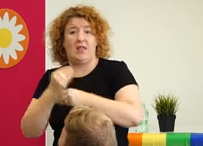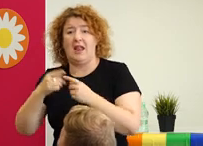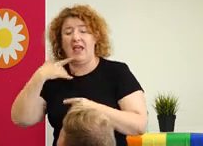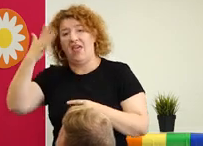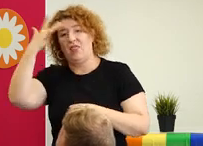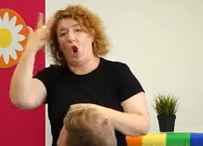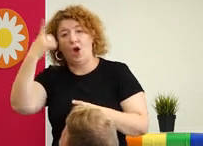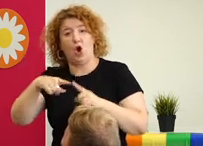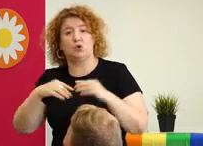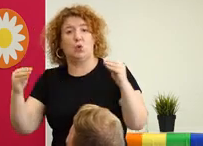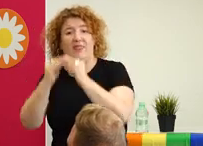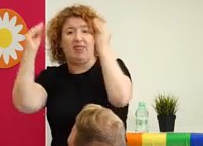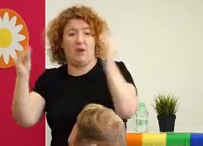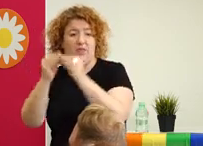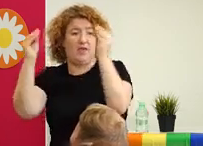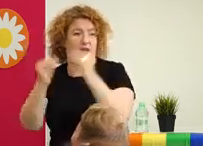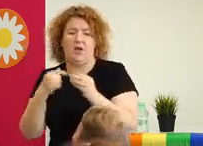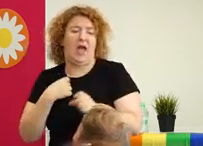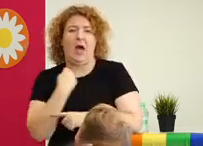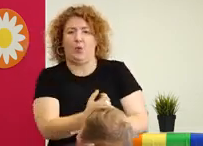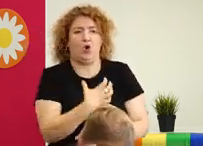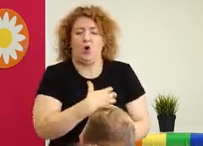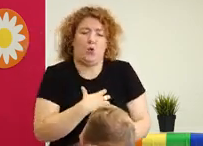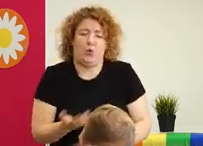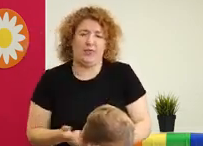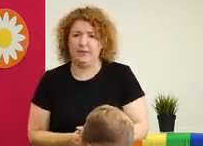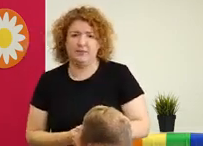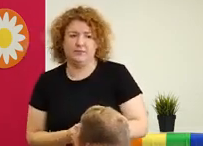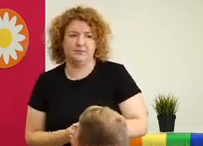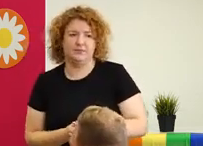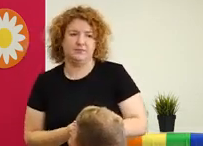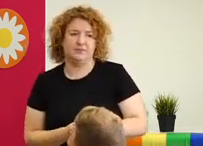elecciones se ganan garantizando derechos.